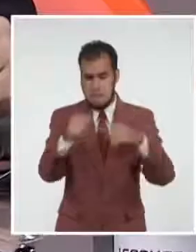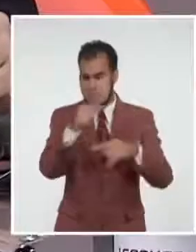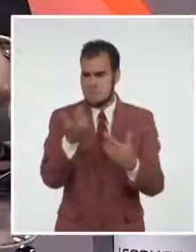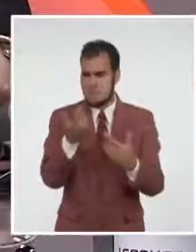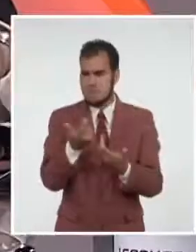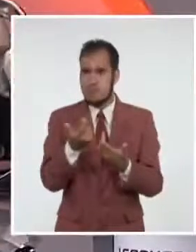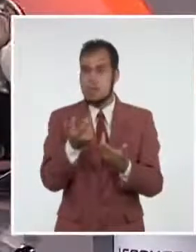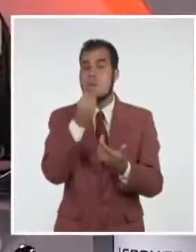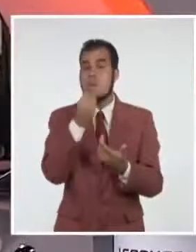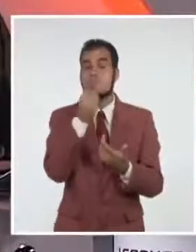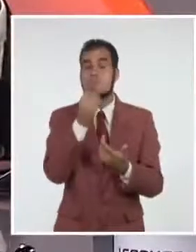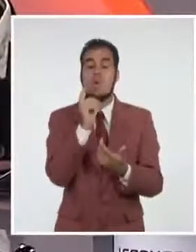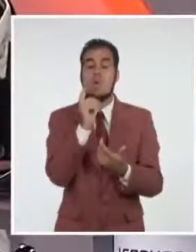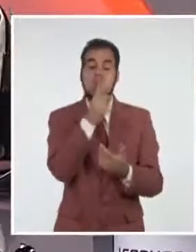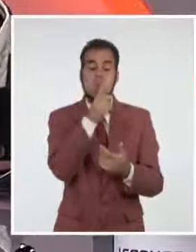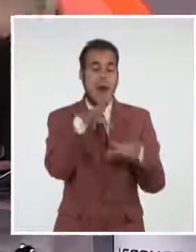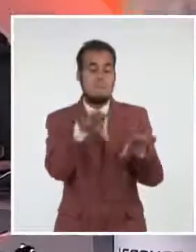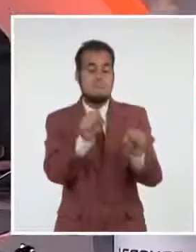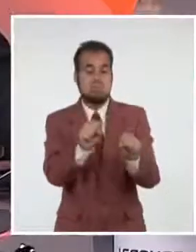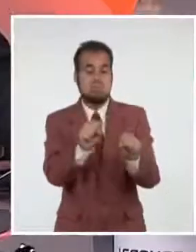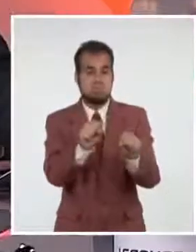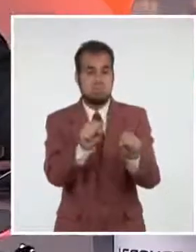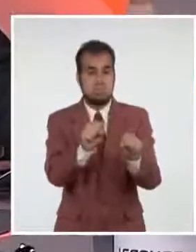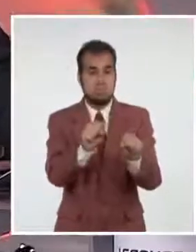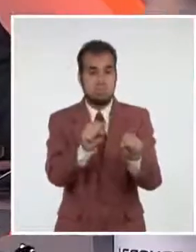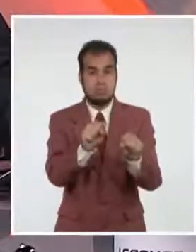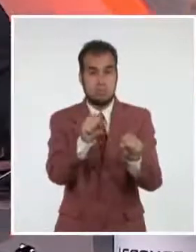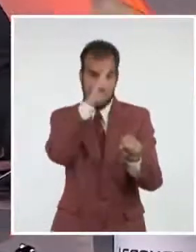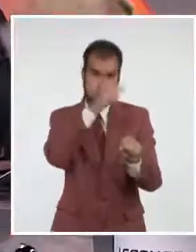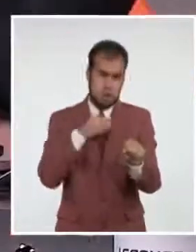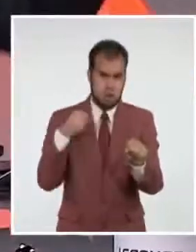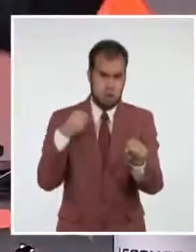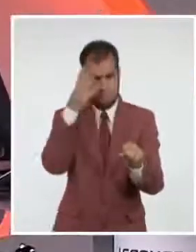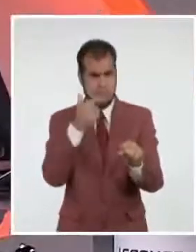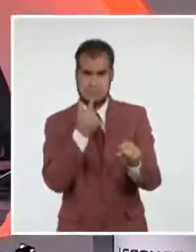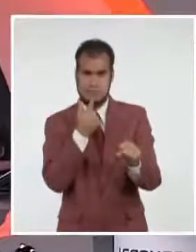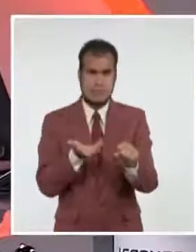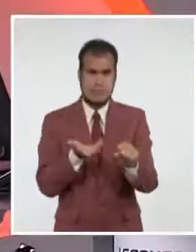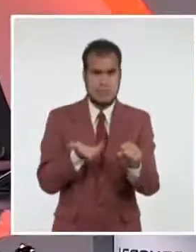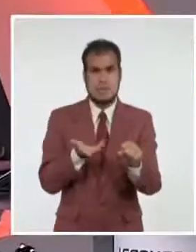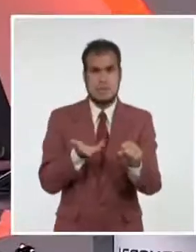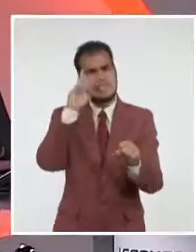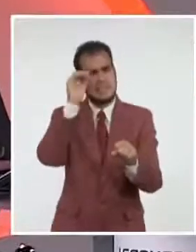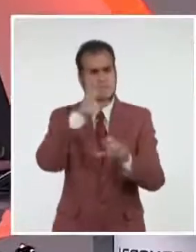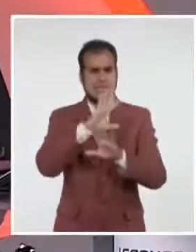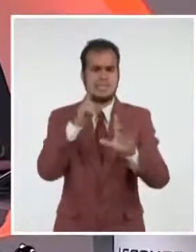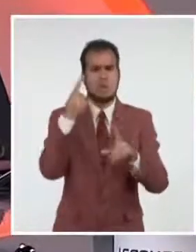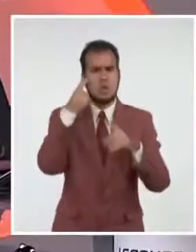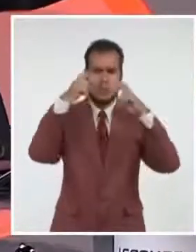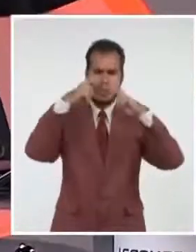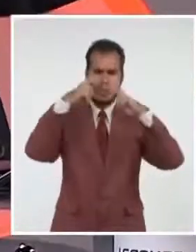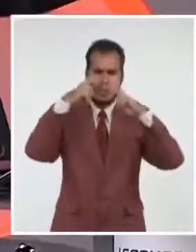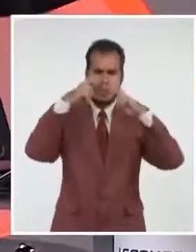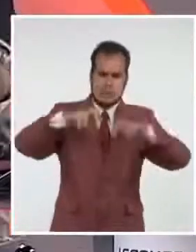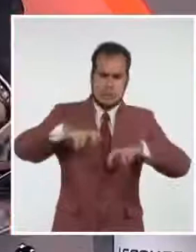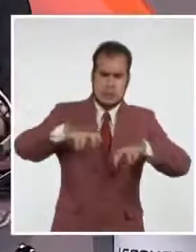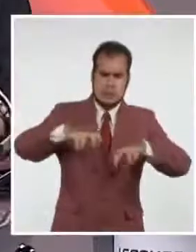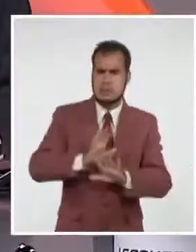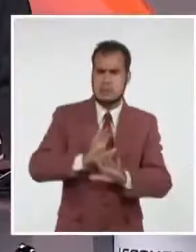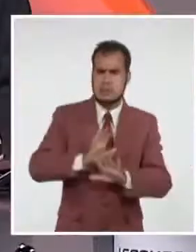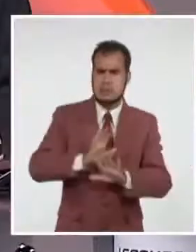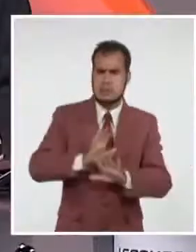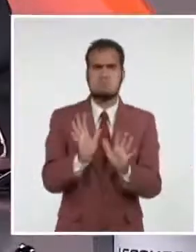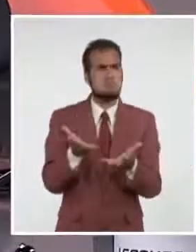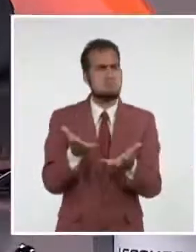el protocolo diagnóstico, doctor Durán, porque se han hecho variaciones, decíamos ahorita, bueno, prácticamente no se llegaba a 1000 PCR,